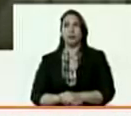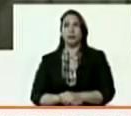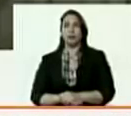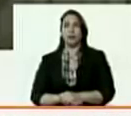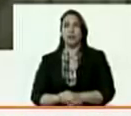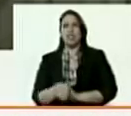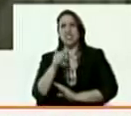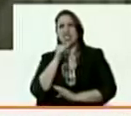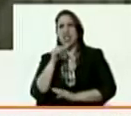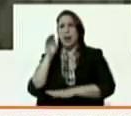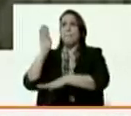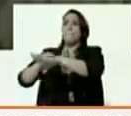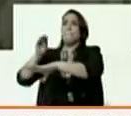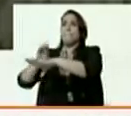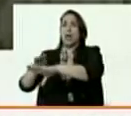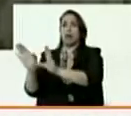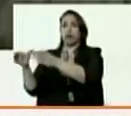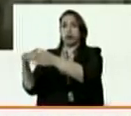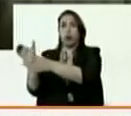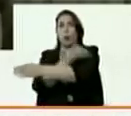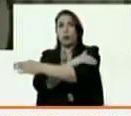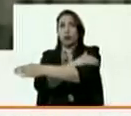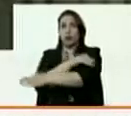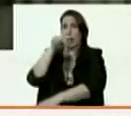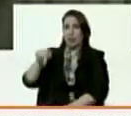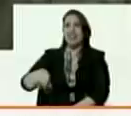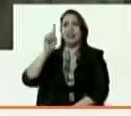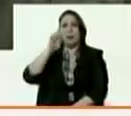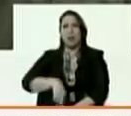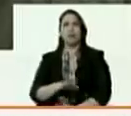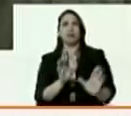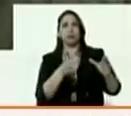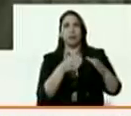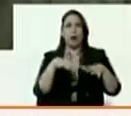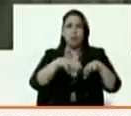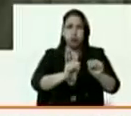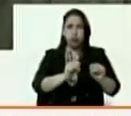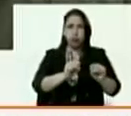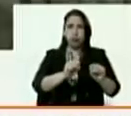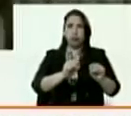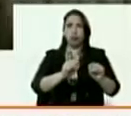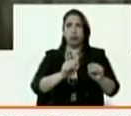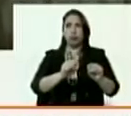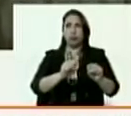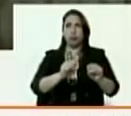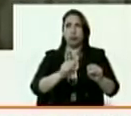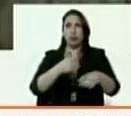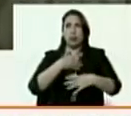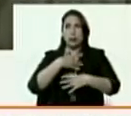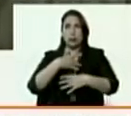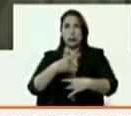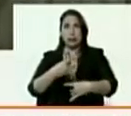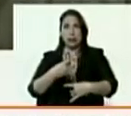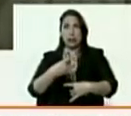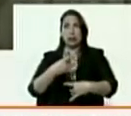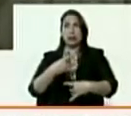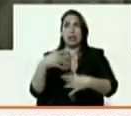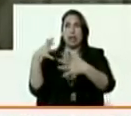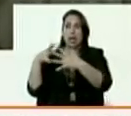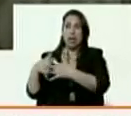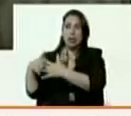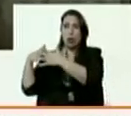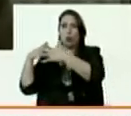aquellos que lo invocan acá y por parte de dominación de los intereses hegemónicos de los Estados